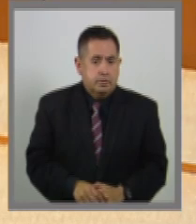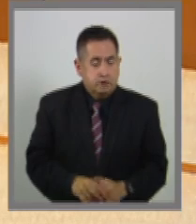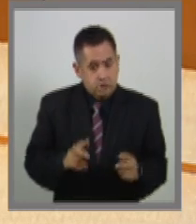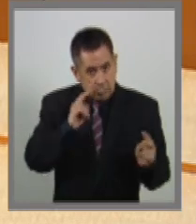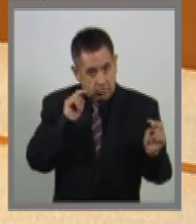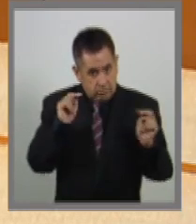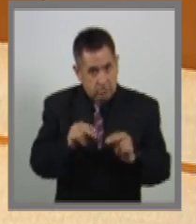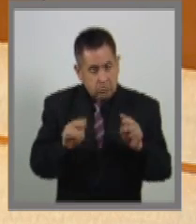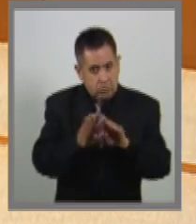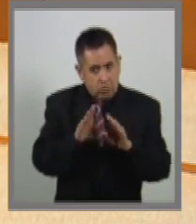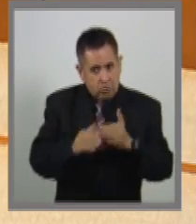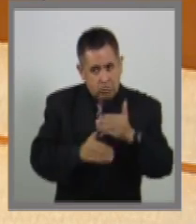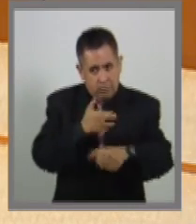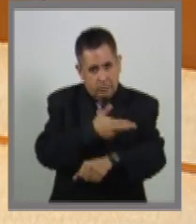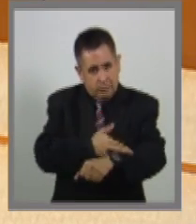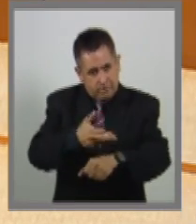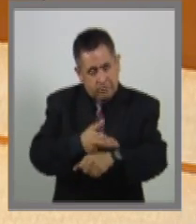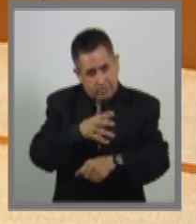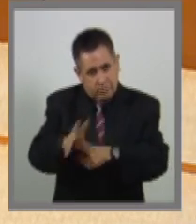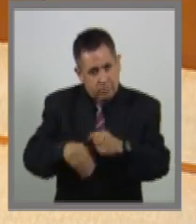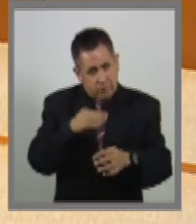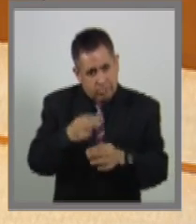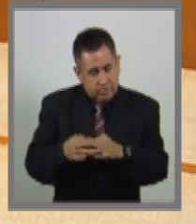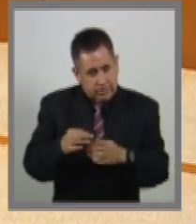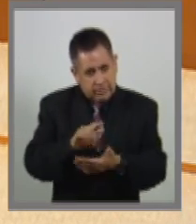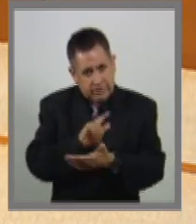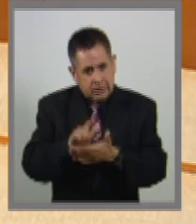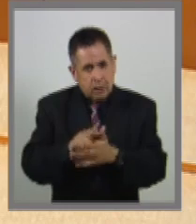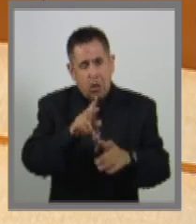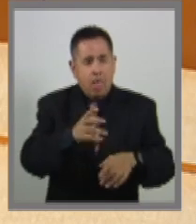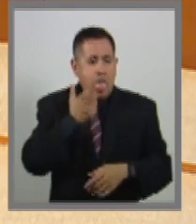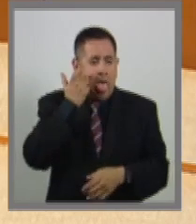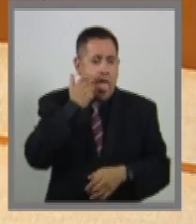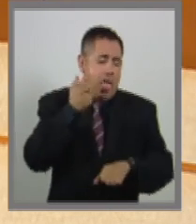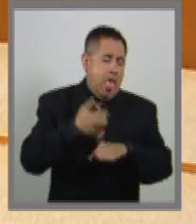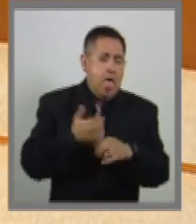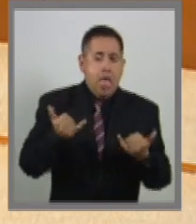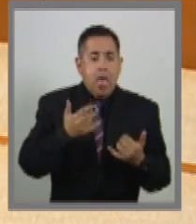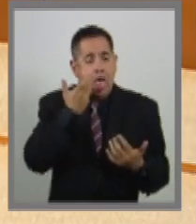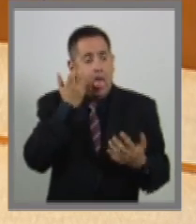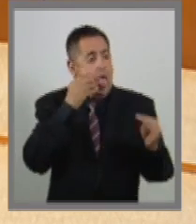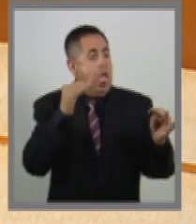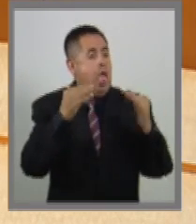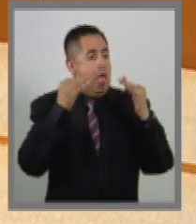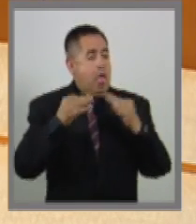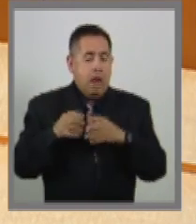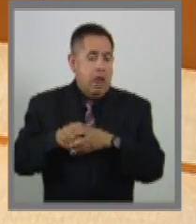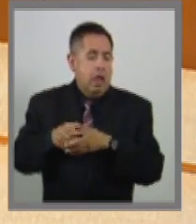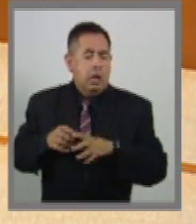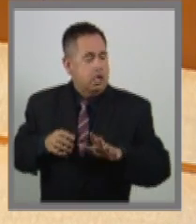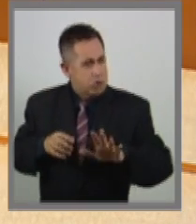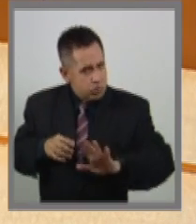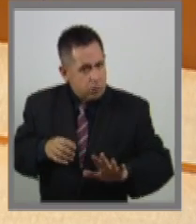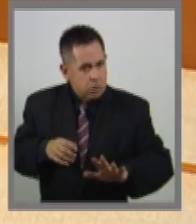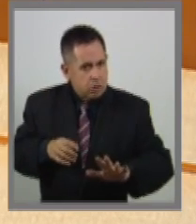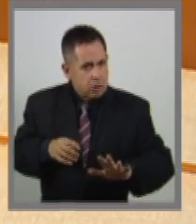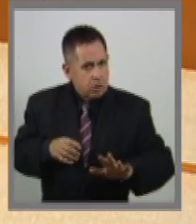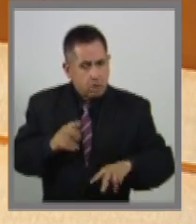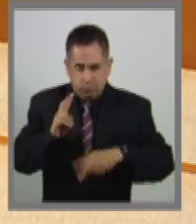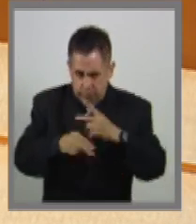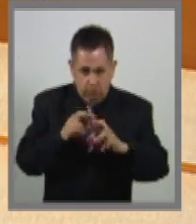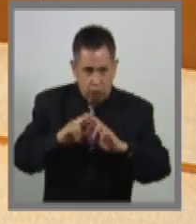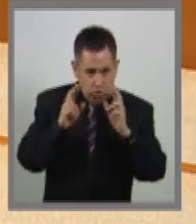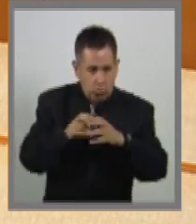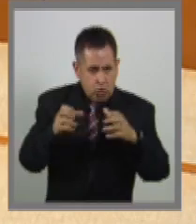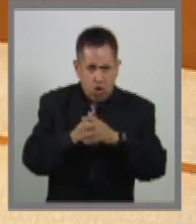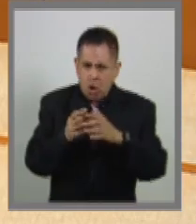Ocupémonos de seguir el proceso legislativo o dejen de ser negligentes y clientelares en las comisiones y sesionemos